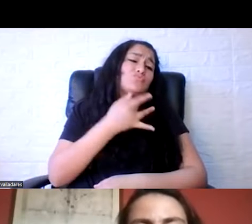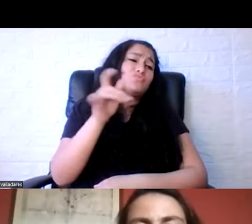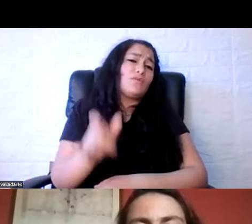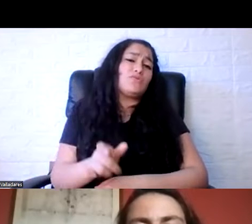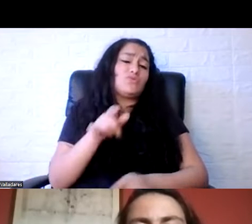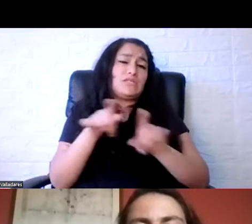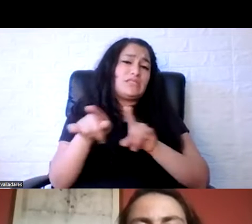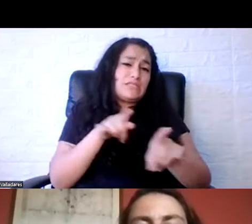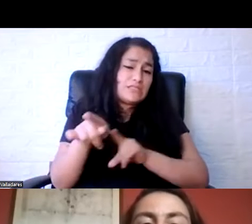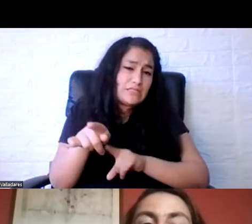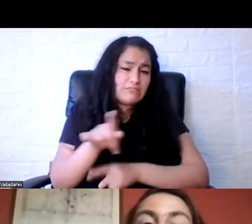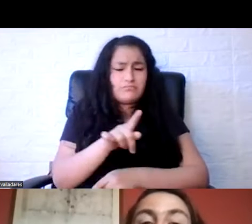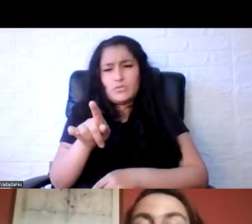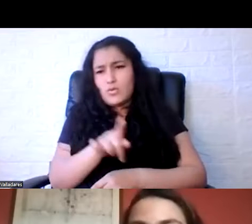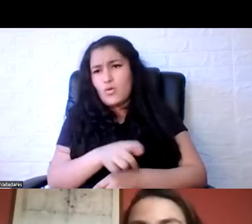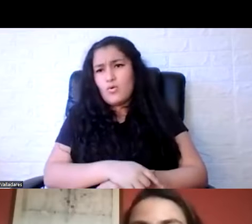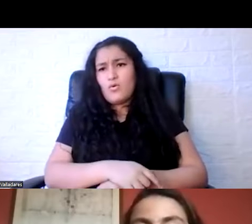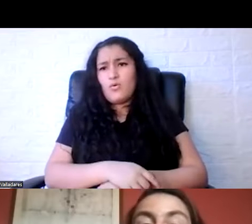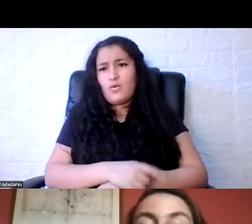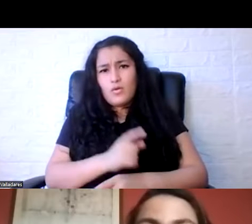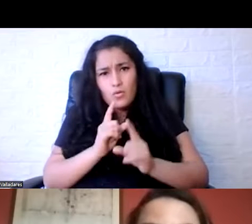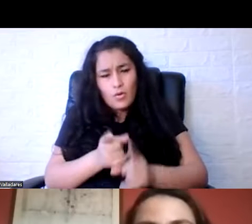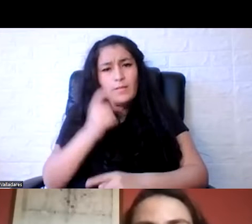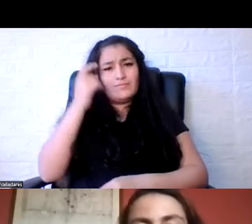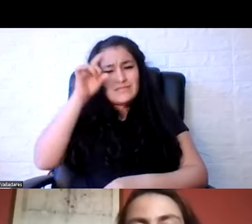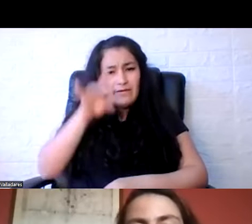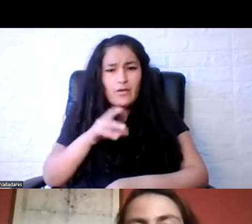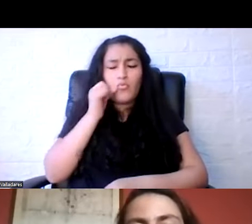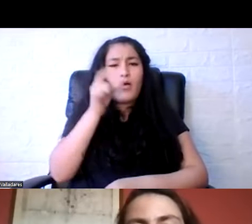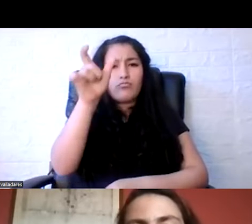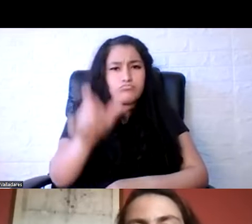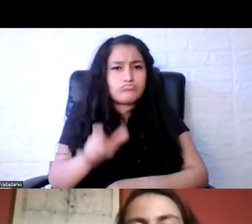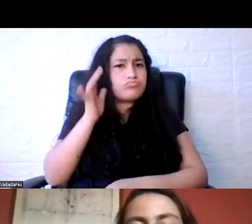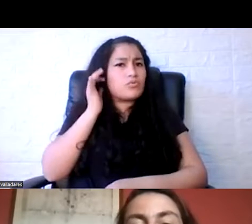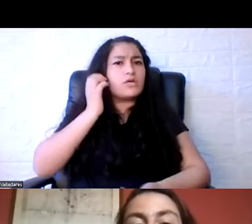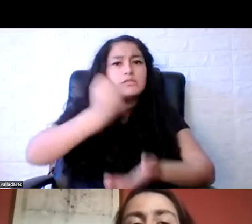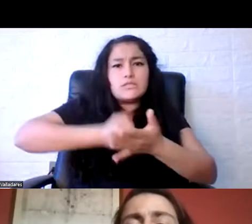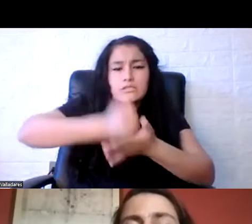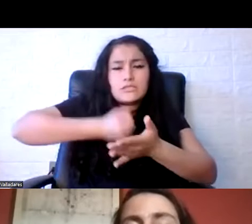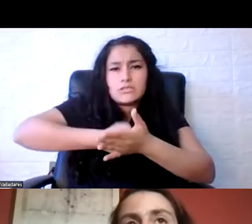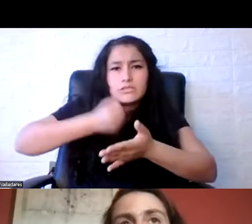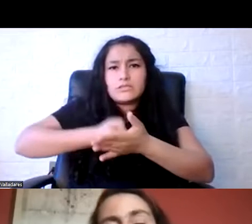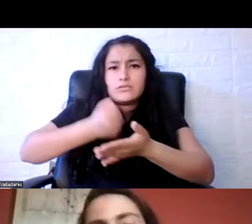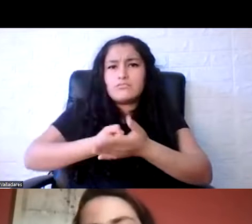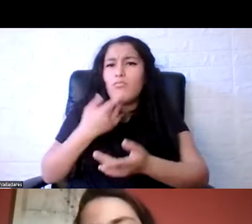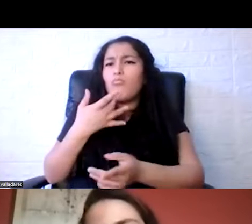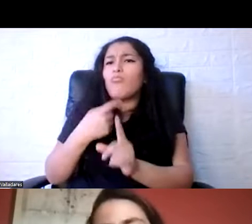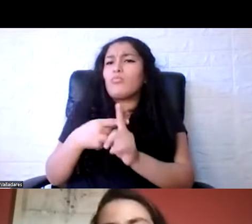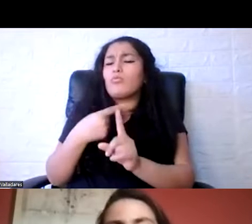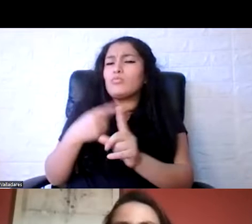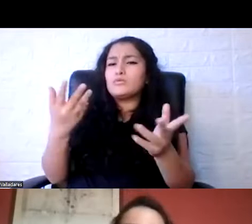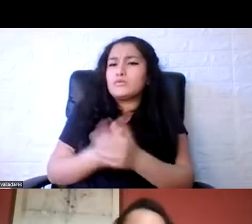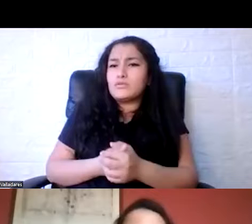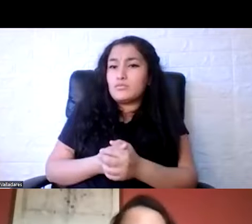dirigentes, relevar su aporte. ¿Cuál es el aporte finalmente del activismo feminista? No solo en términos económicos, porque